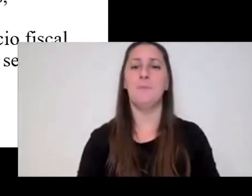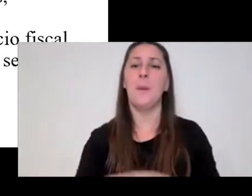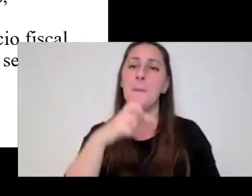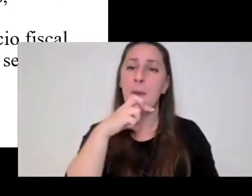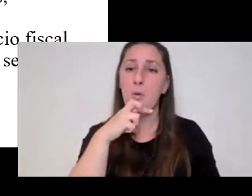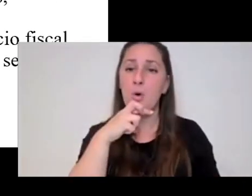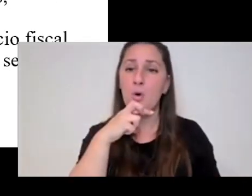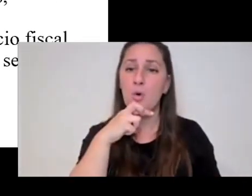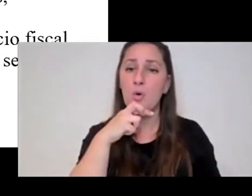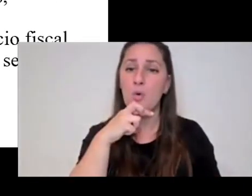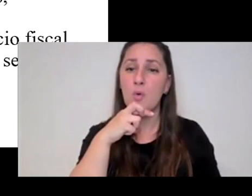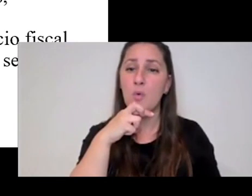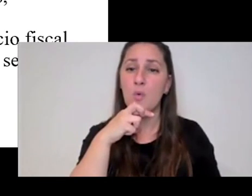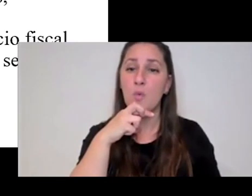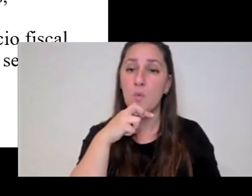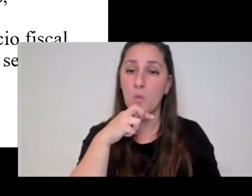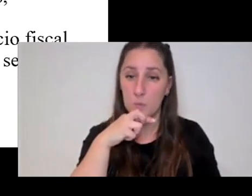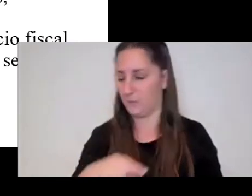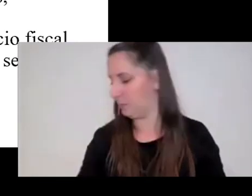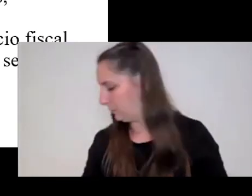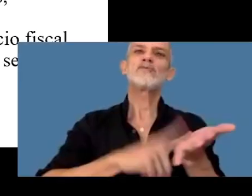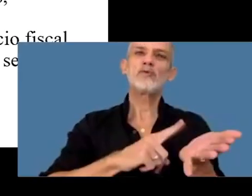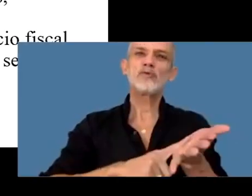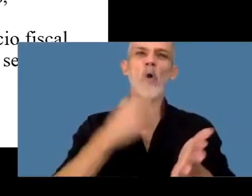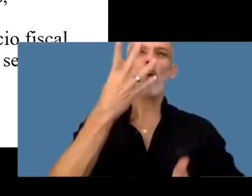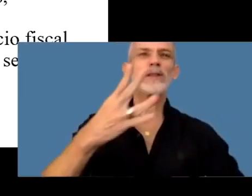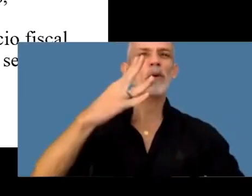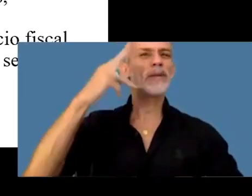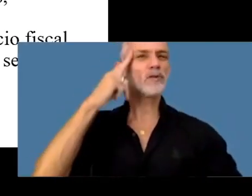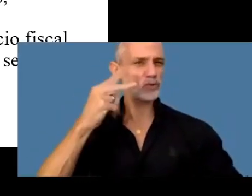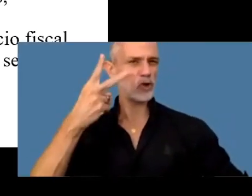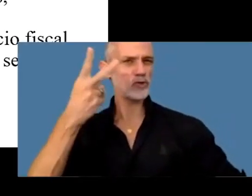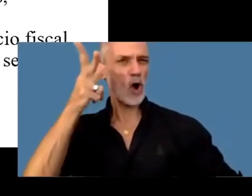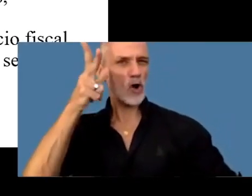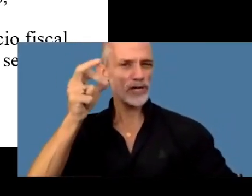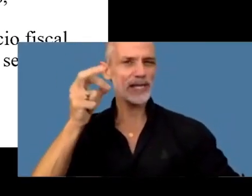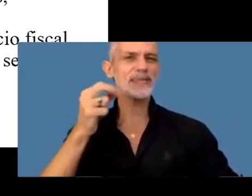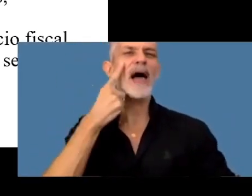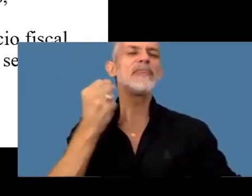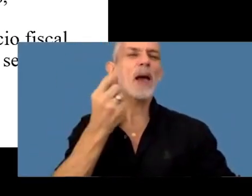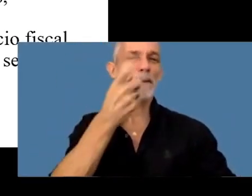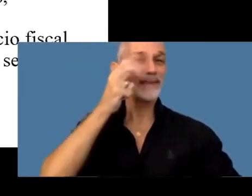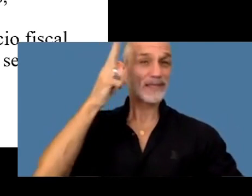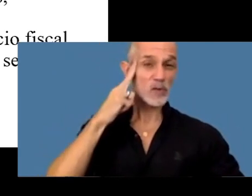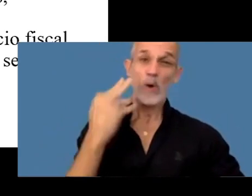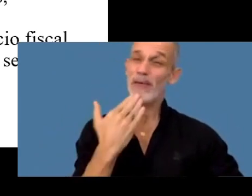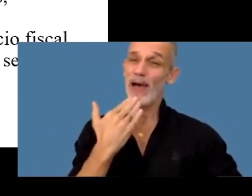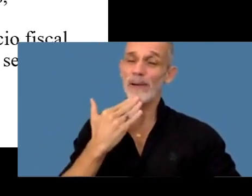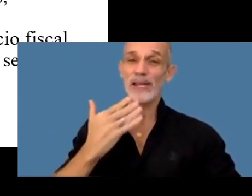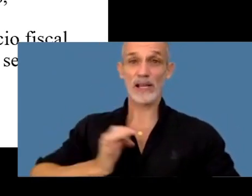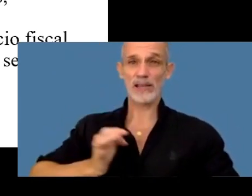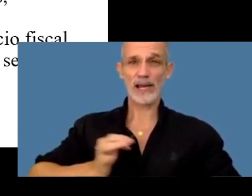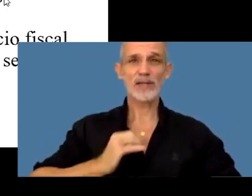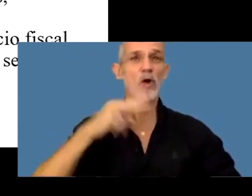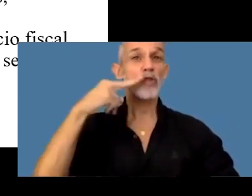La resolución 4.980 del 29 de abril del año